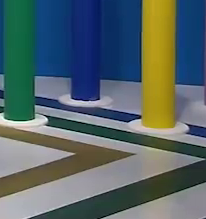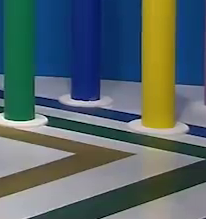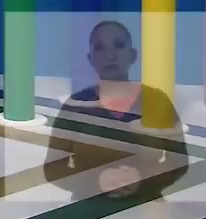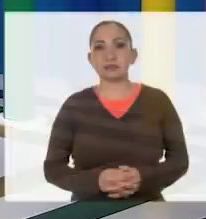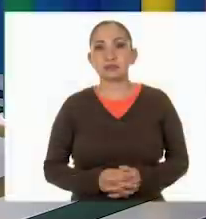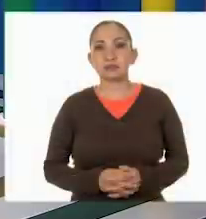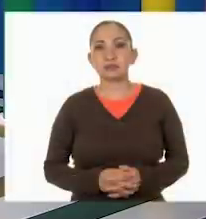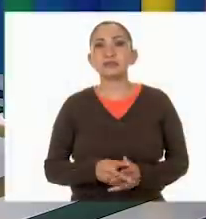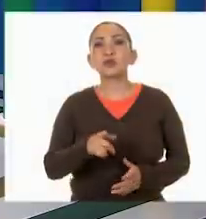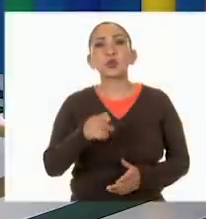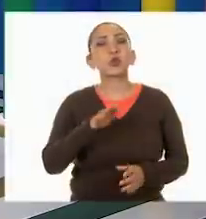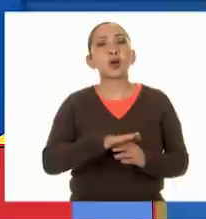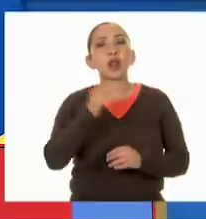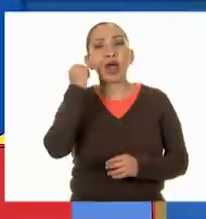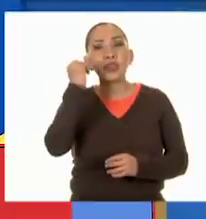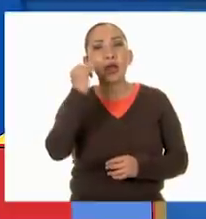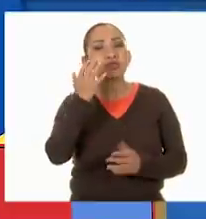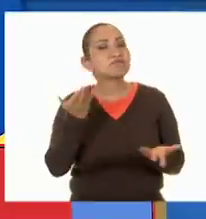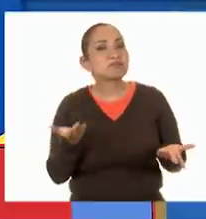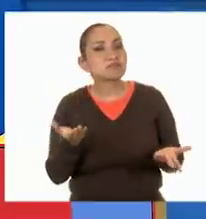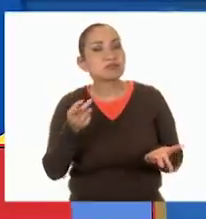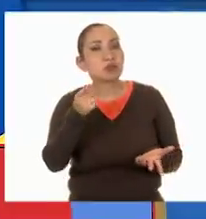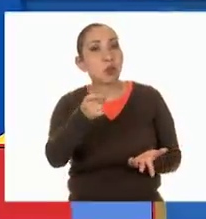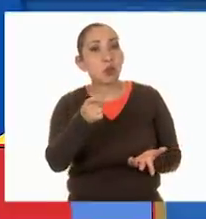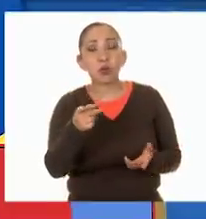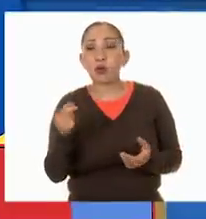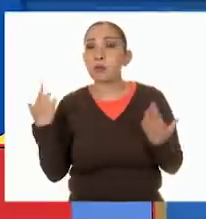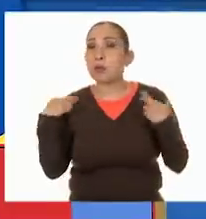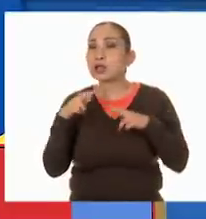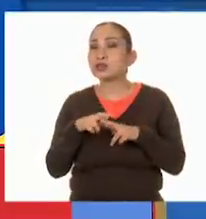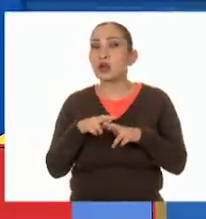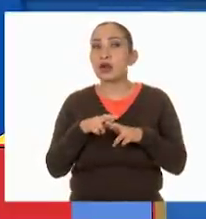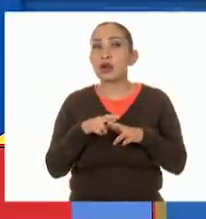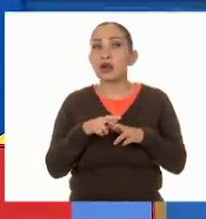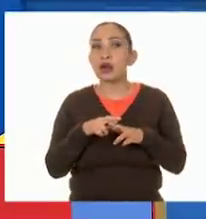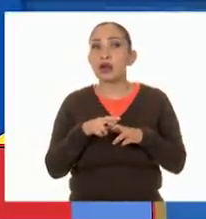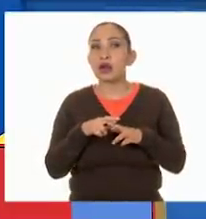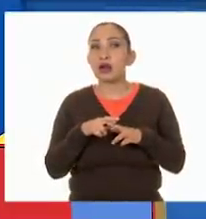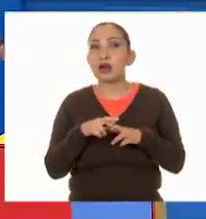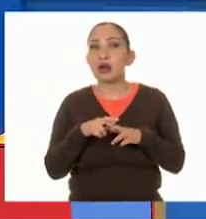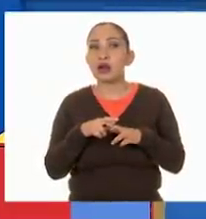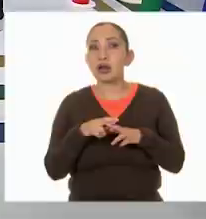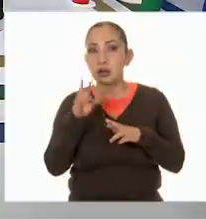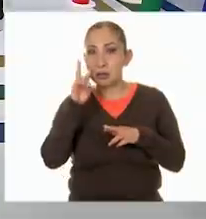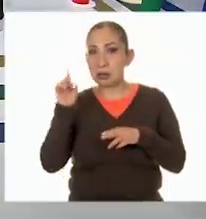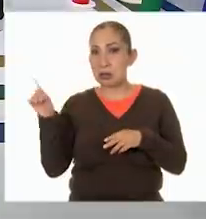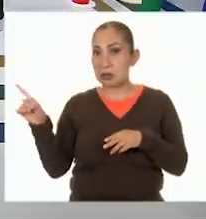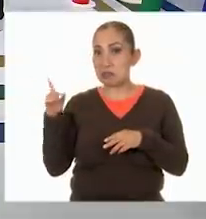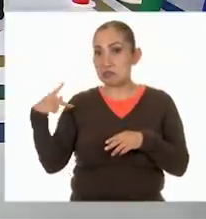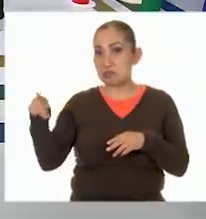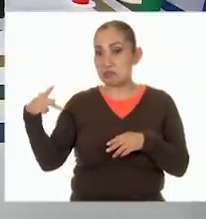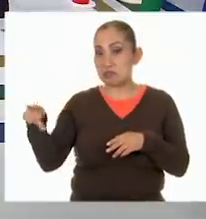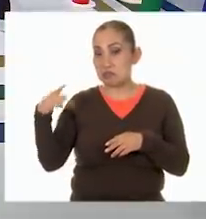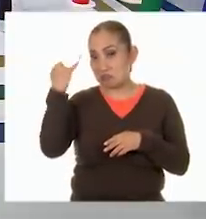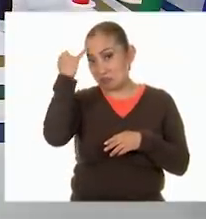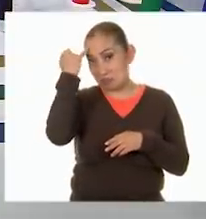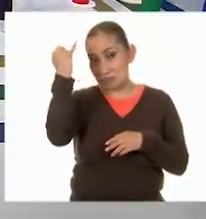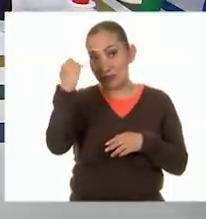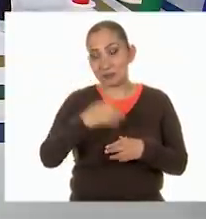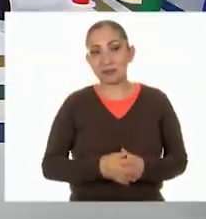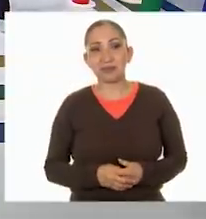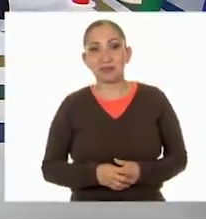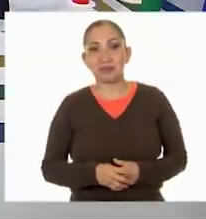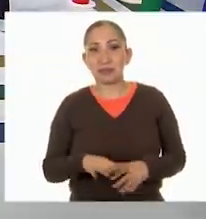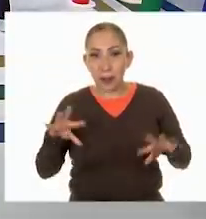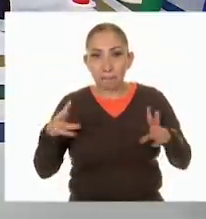proponer? ¡Excelente! ¿Y tú, Jorge? Ah, ya sé, un aplauso debajo de una pierna, sí. A ver. A ver, vamos